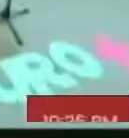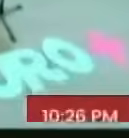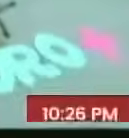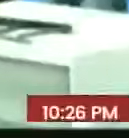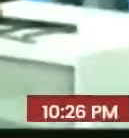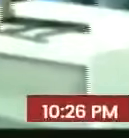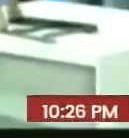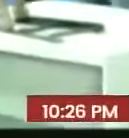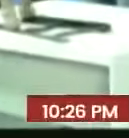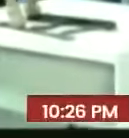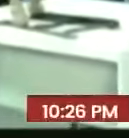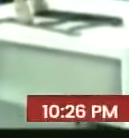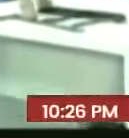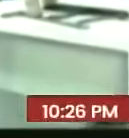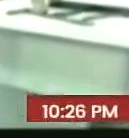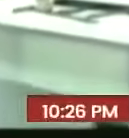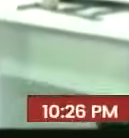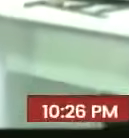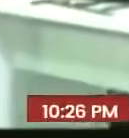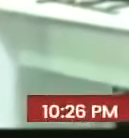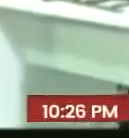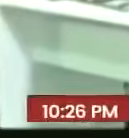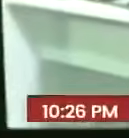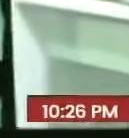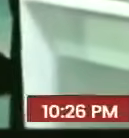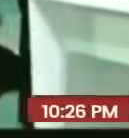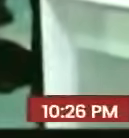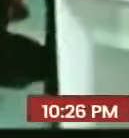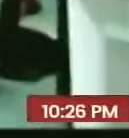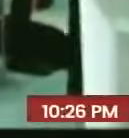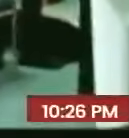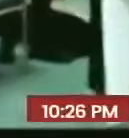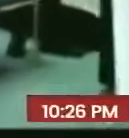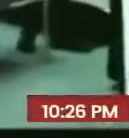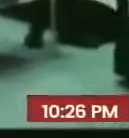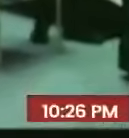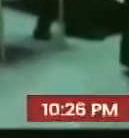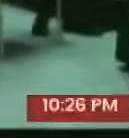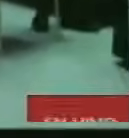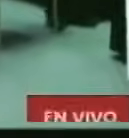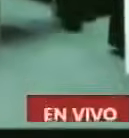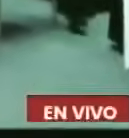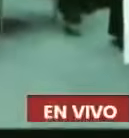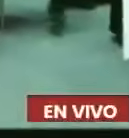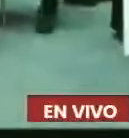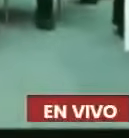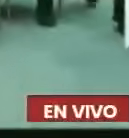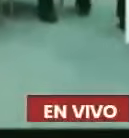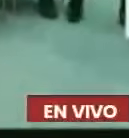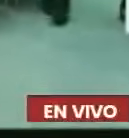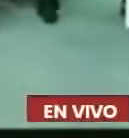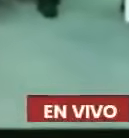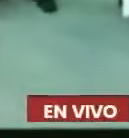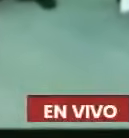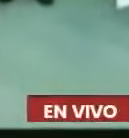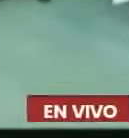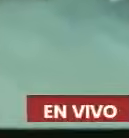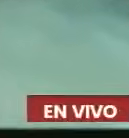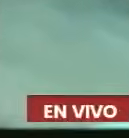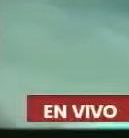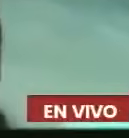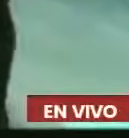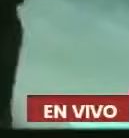Es nuestra tierra llena de encantos, un paraíso donde nace el sol